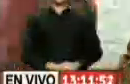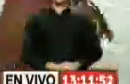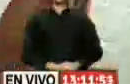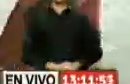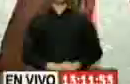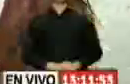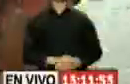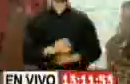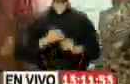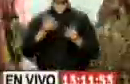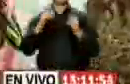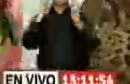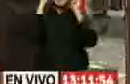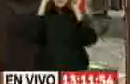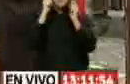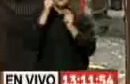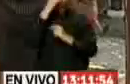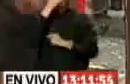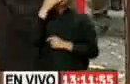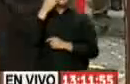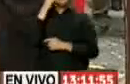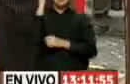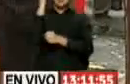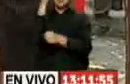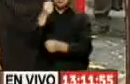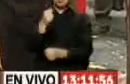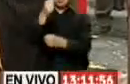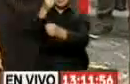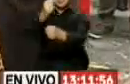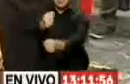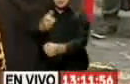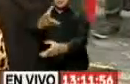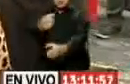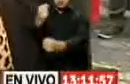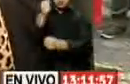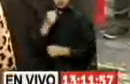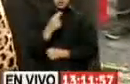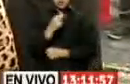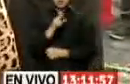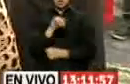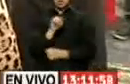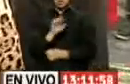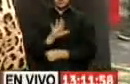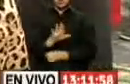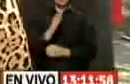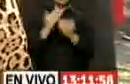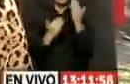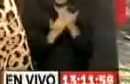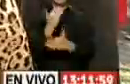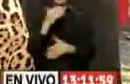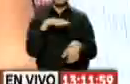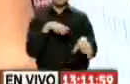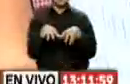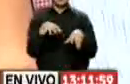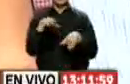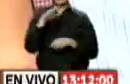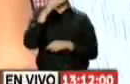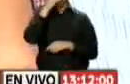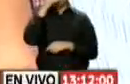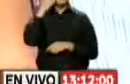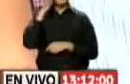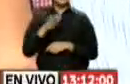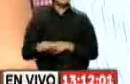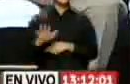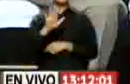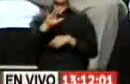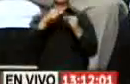Con una ceremonia ancestral de la Amazonía, se entregó el bastón de mando a Gregorio Díaz Mirabal como nuevo coordinador de las organizaciones indígenas de la cuenca amazónica